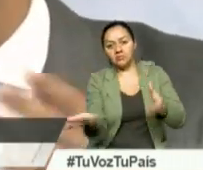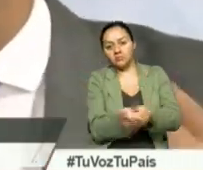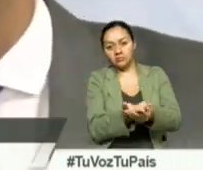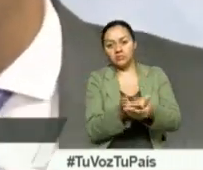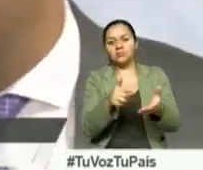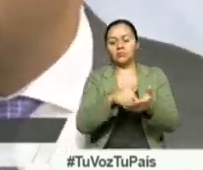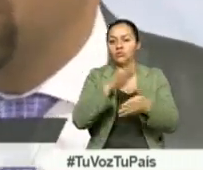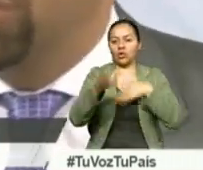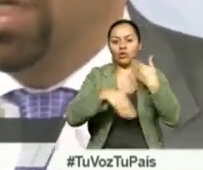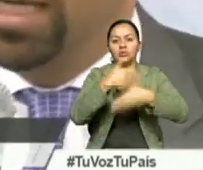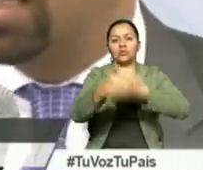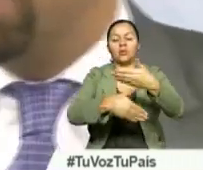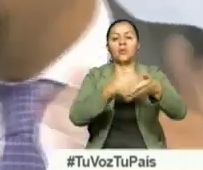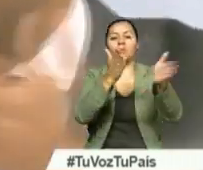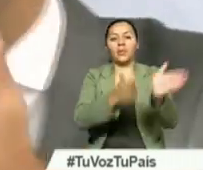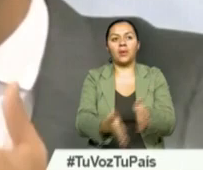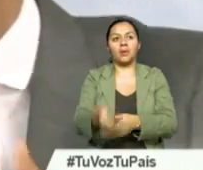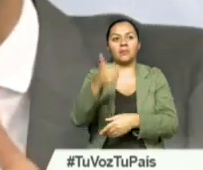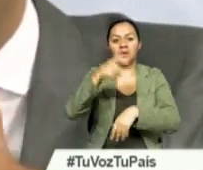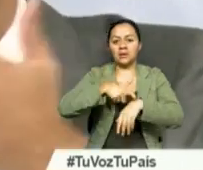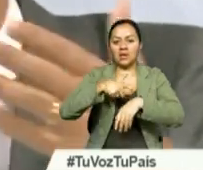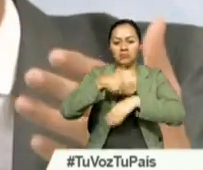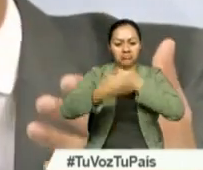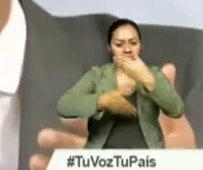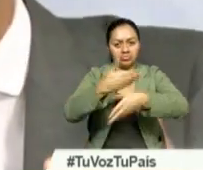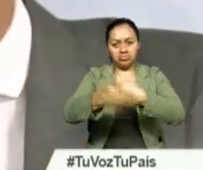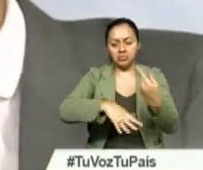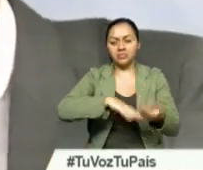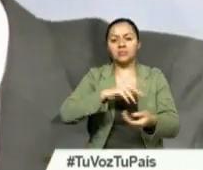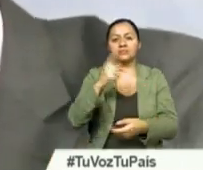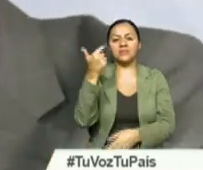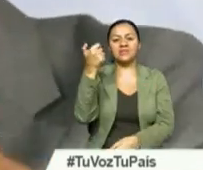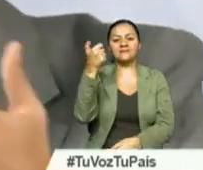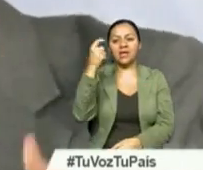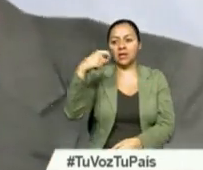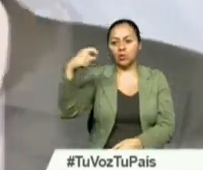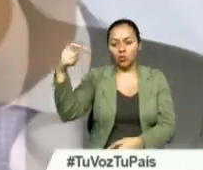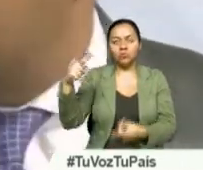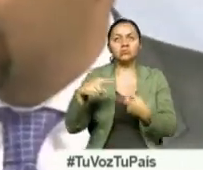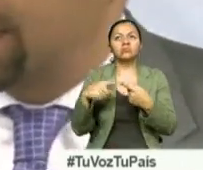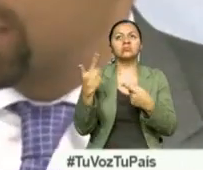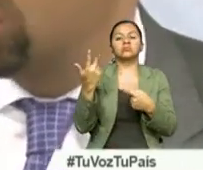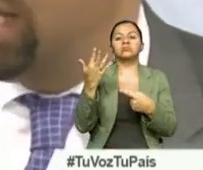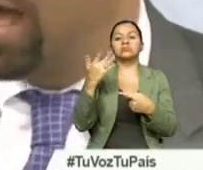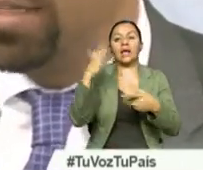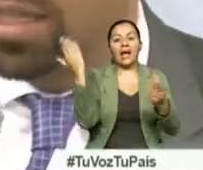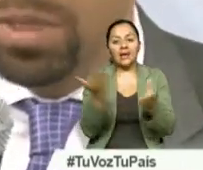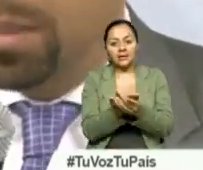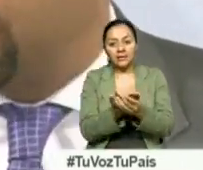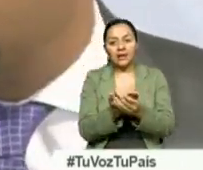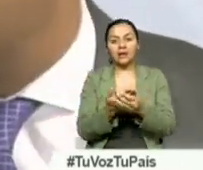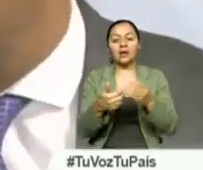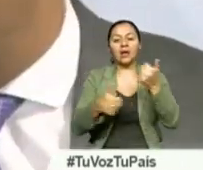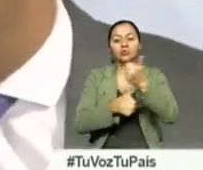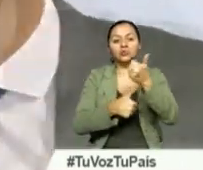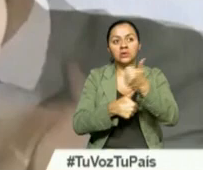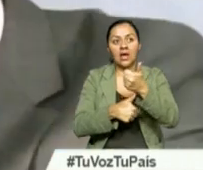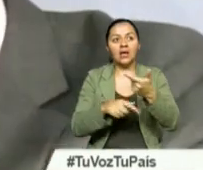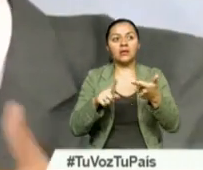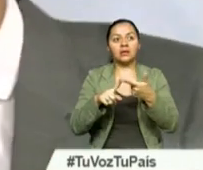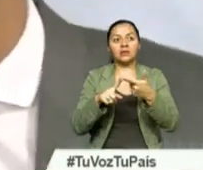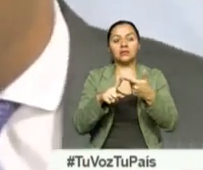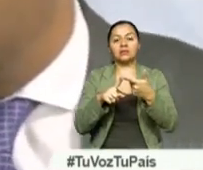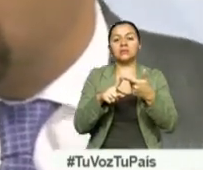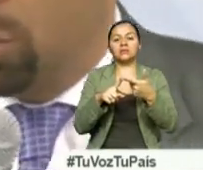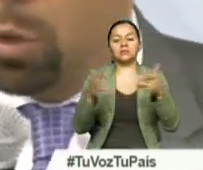está ejecutando con tiempo. Y también pueden ver la calidad del esferográfico, también pueden revisar las actas auxiliares, también se puede revisar